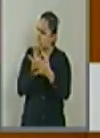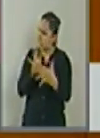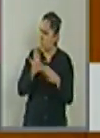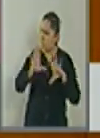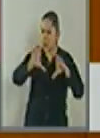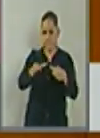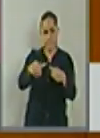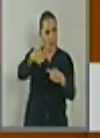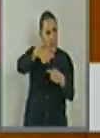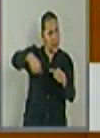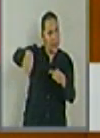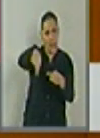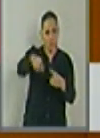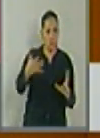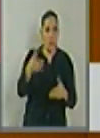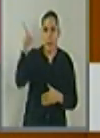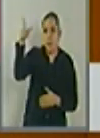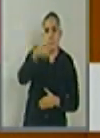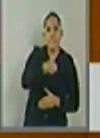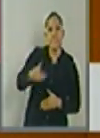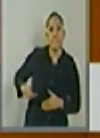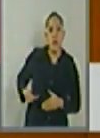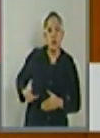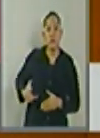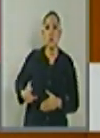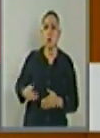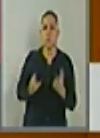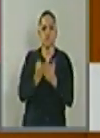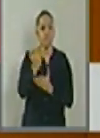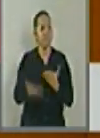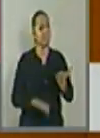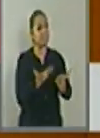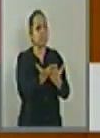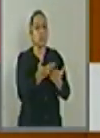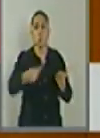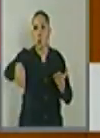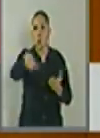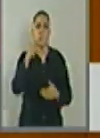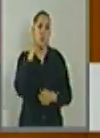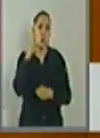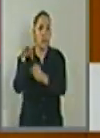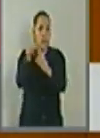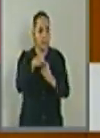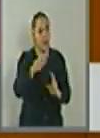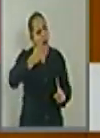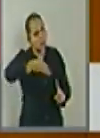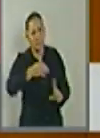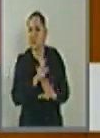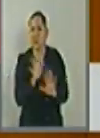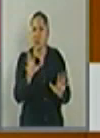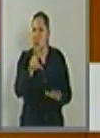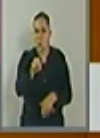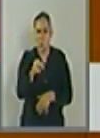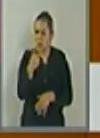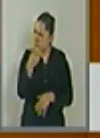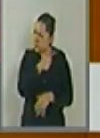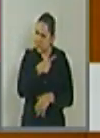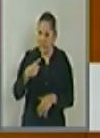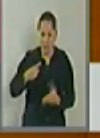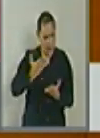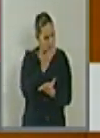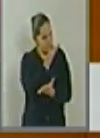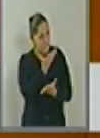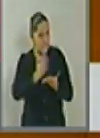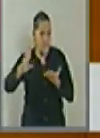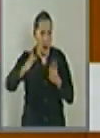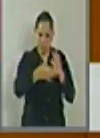propuesta del presidente de la República, aunque lo nombre el Senado, porque entonces lo que va a suceder es que va a